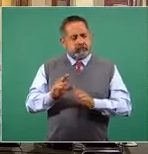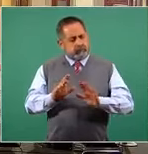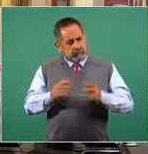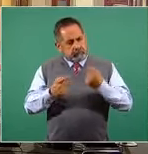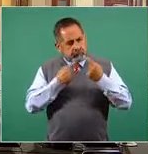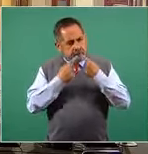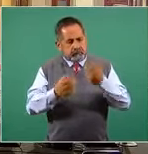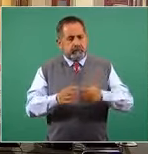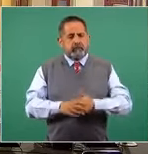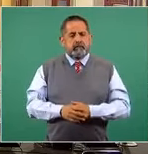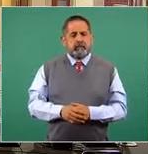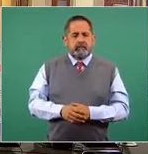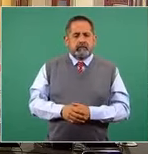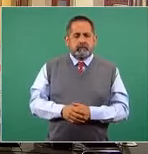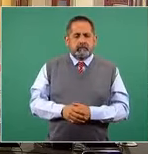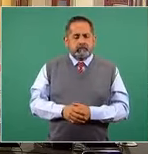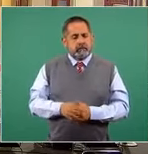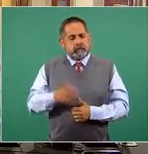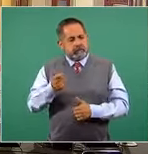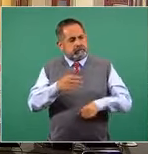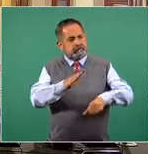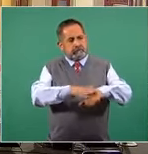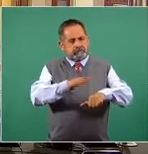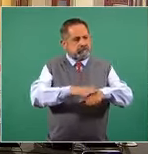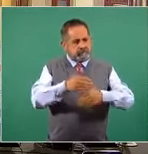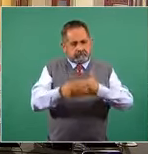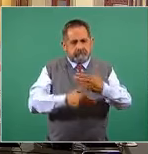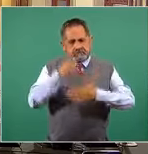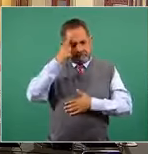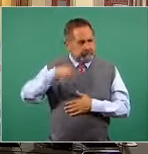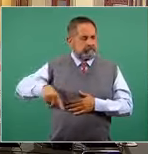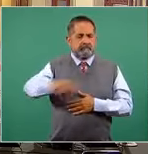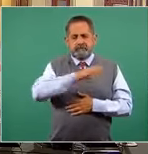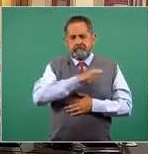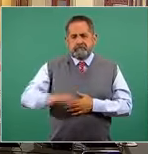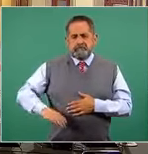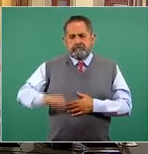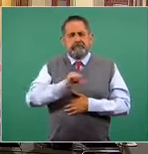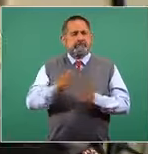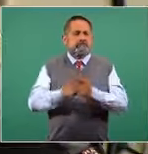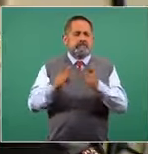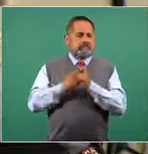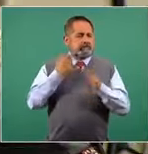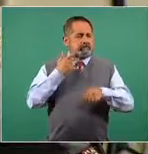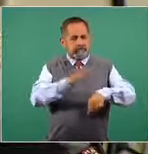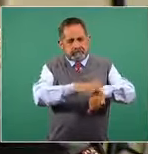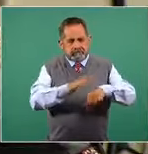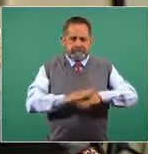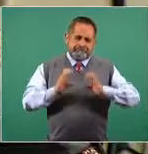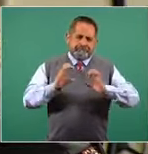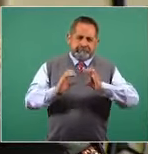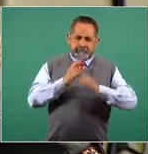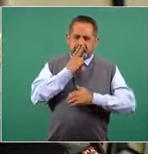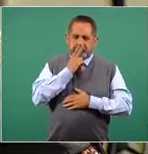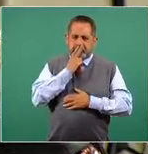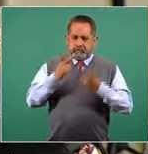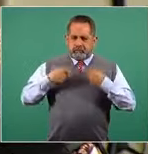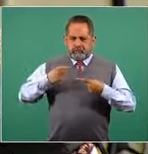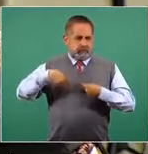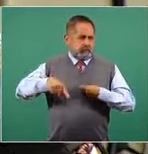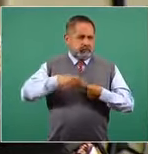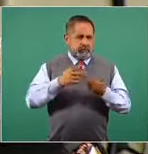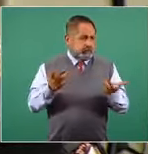No es el manotazo, pero el llamado, el atento y respetuoso llamado a los candidatos, a los partidos, a que cuiden a los, en